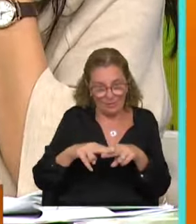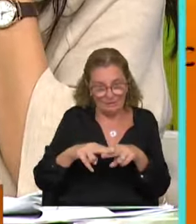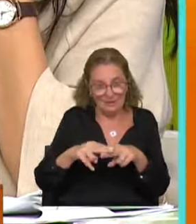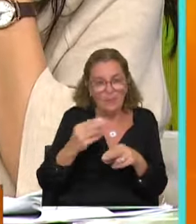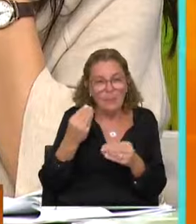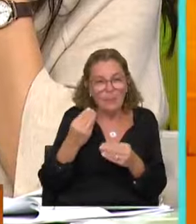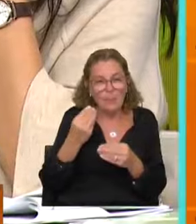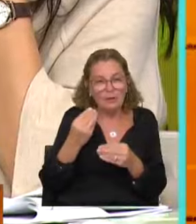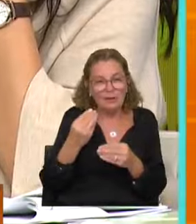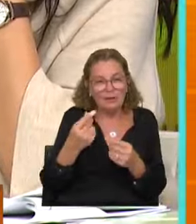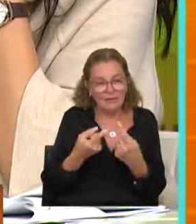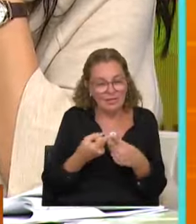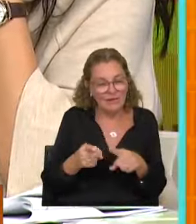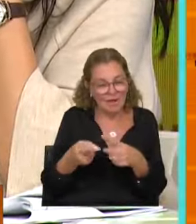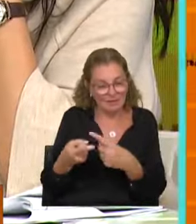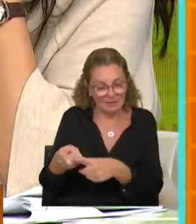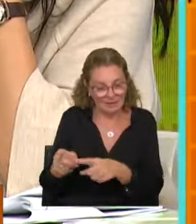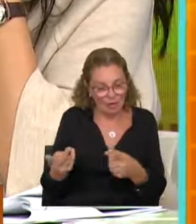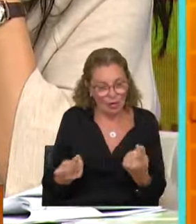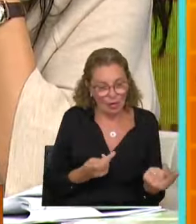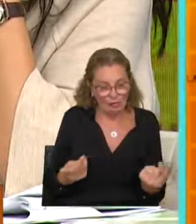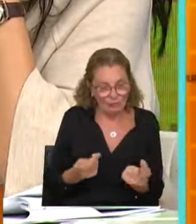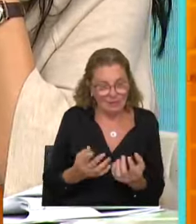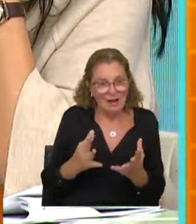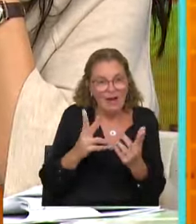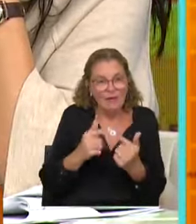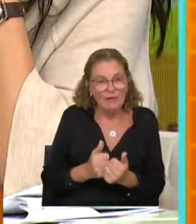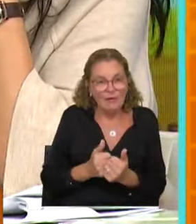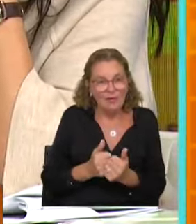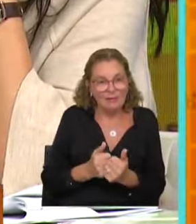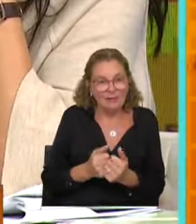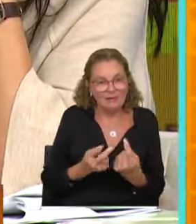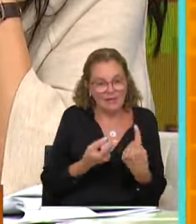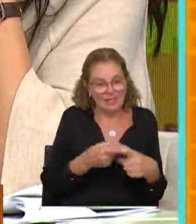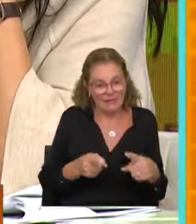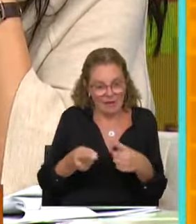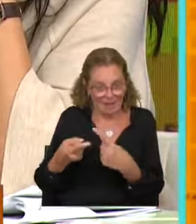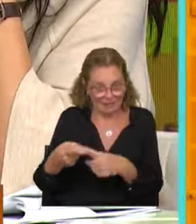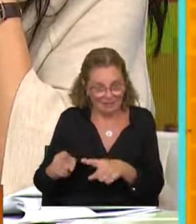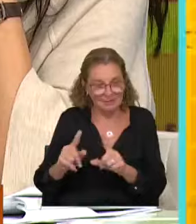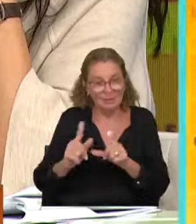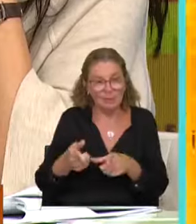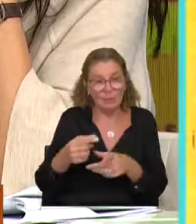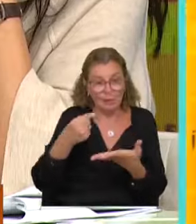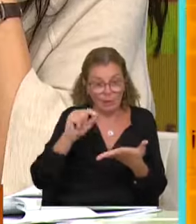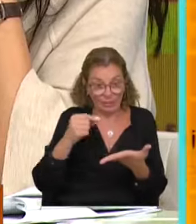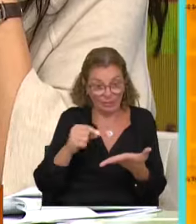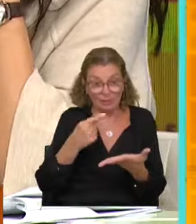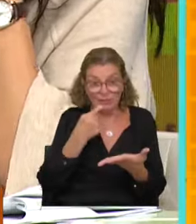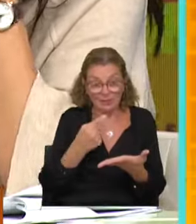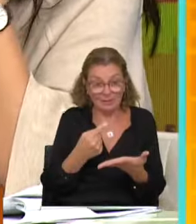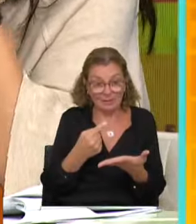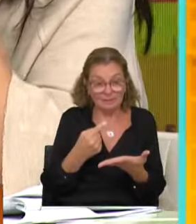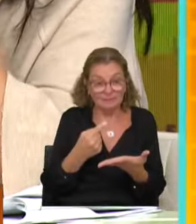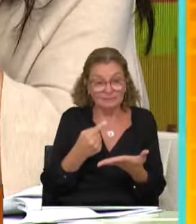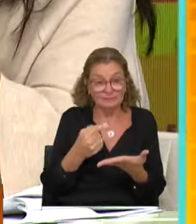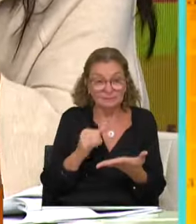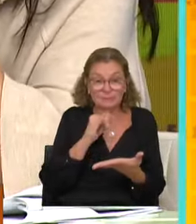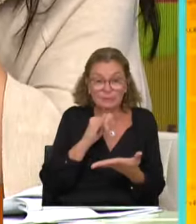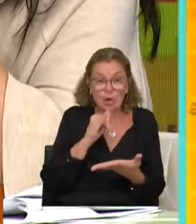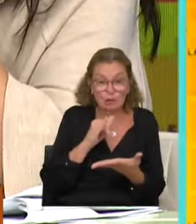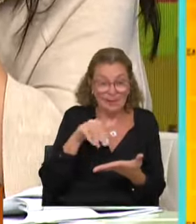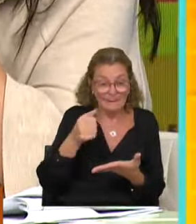grupos son diferentes O sea que las estrategias deben ser bien distintas y como decían los datos que que bien relataba